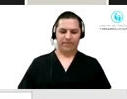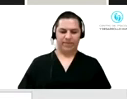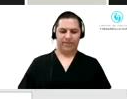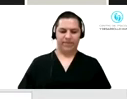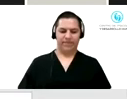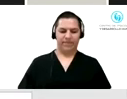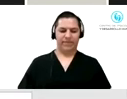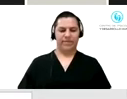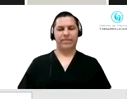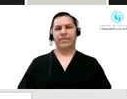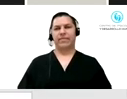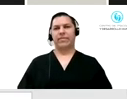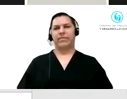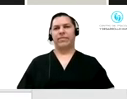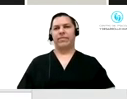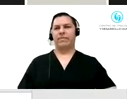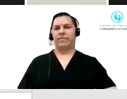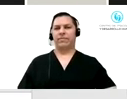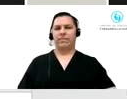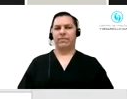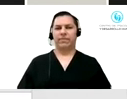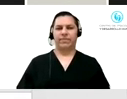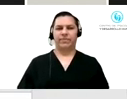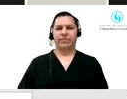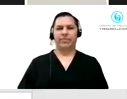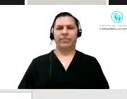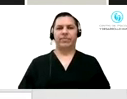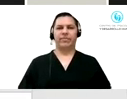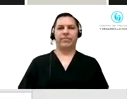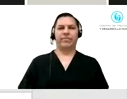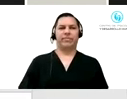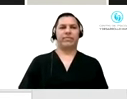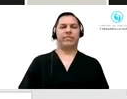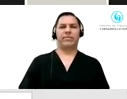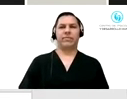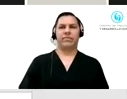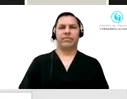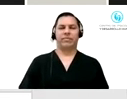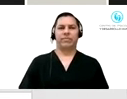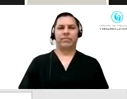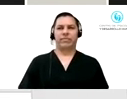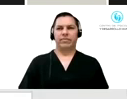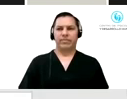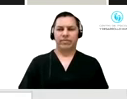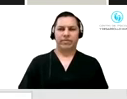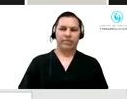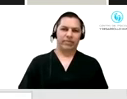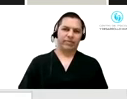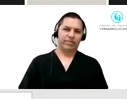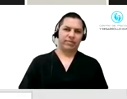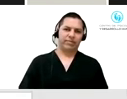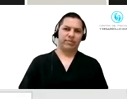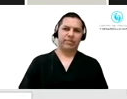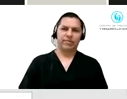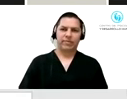Bien, como agradecimiento a Sender por la participación en la actividad de esta noche, quisiéramos otorgarle